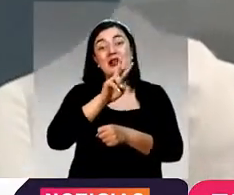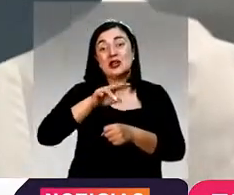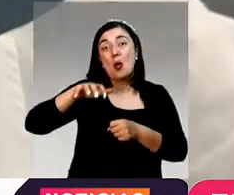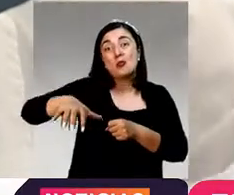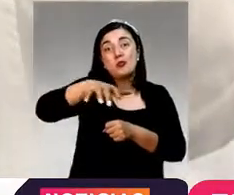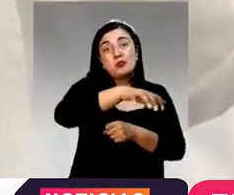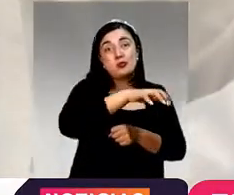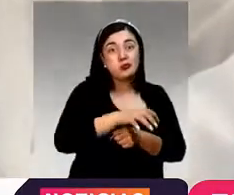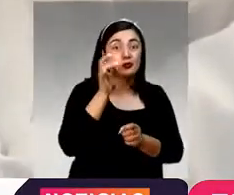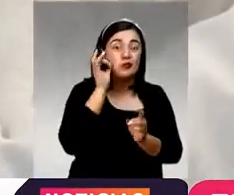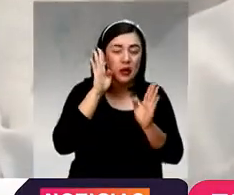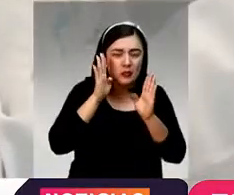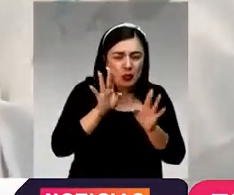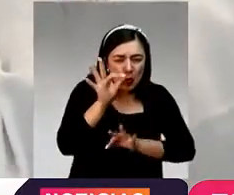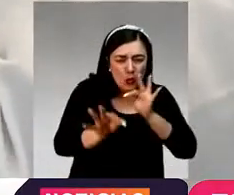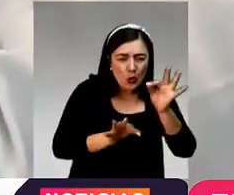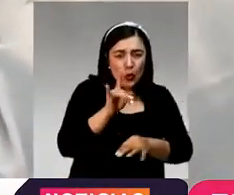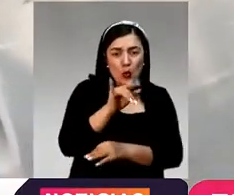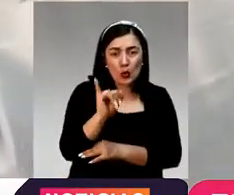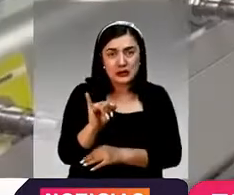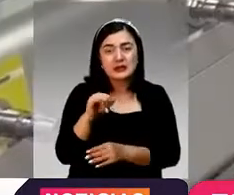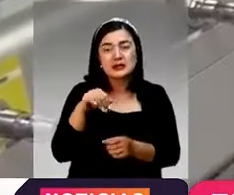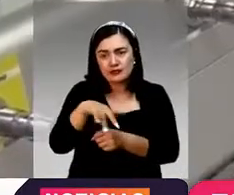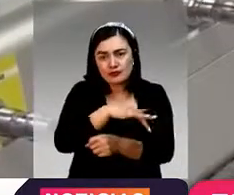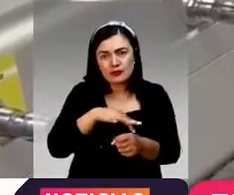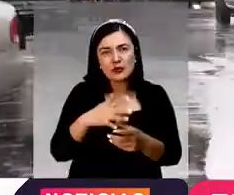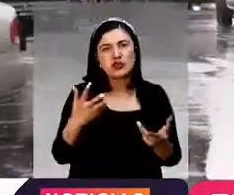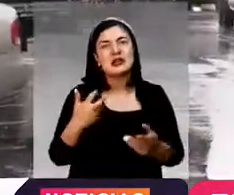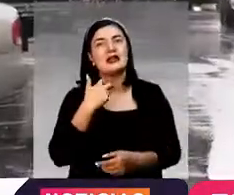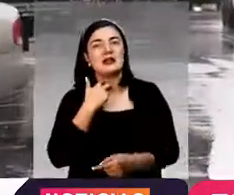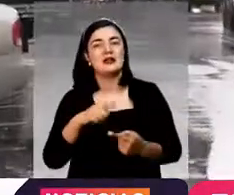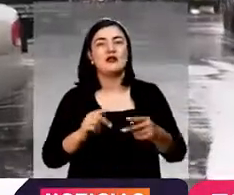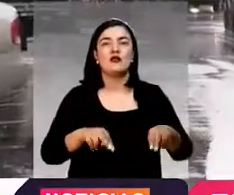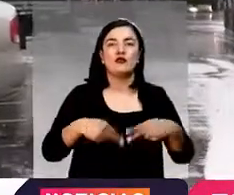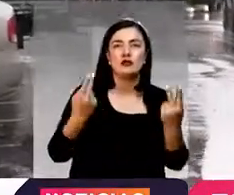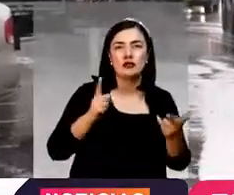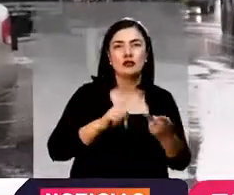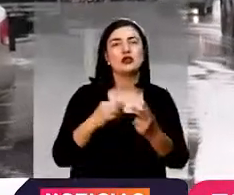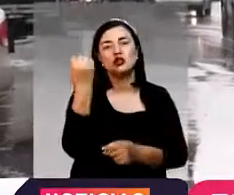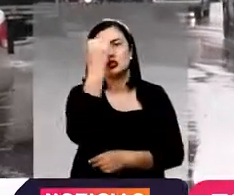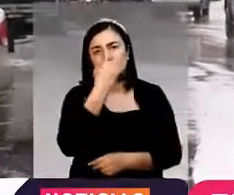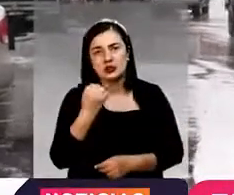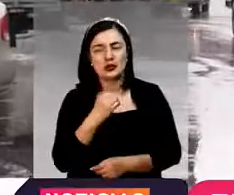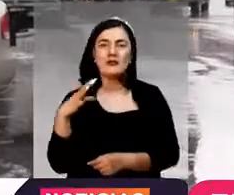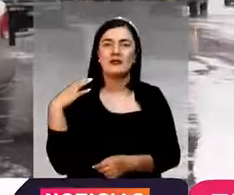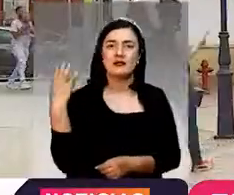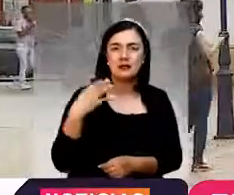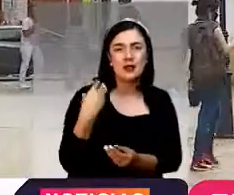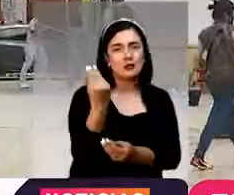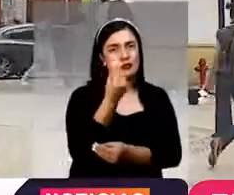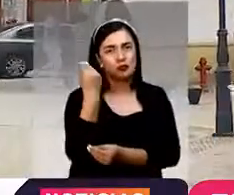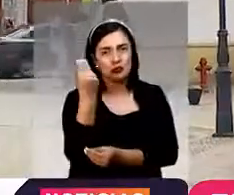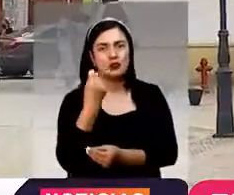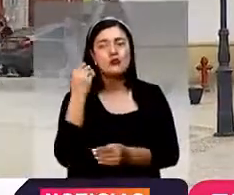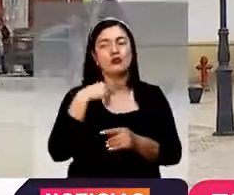cuidado intensivo que funcionan en los municipios de Girardot, Fusagasugá, Soacha, Facatativá, Mosquera,